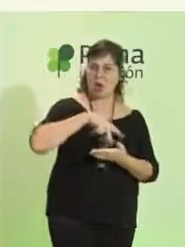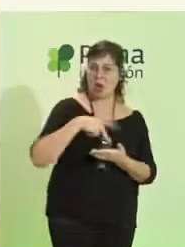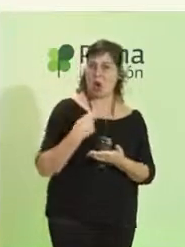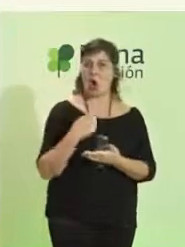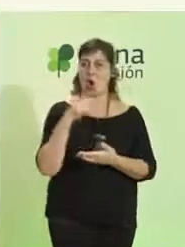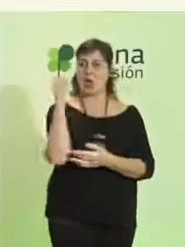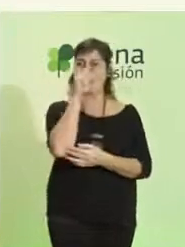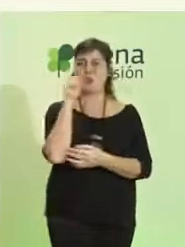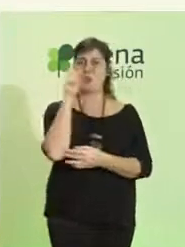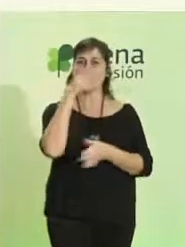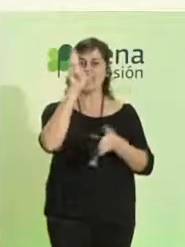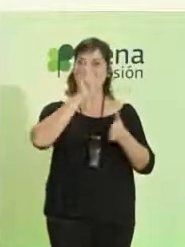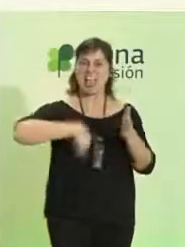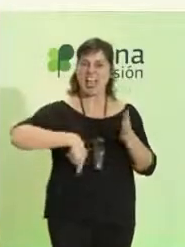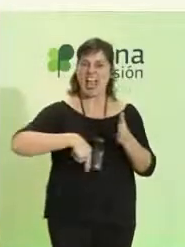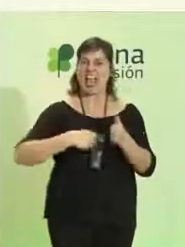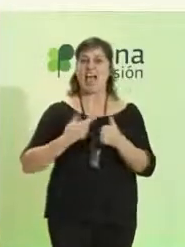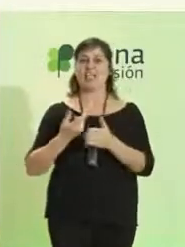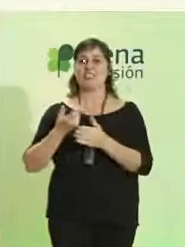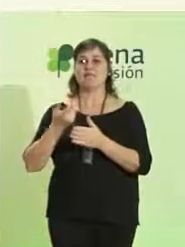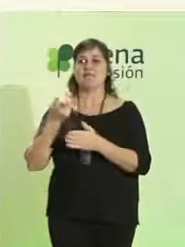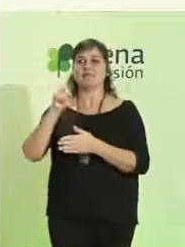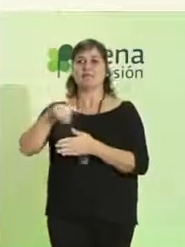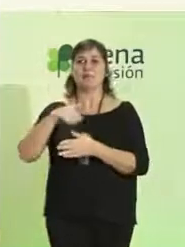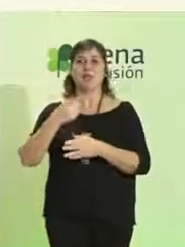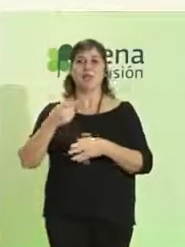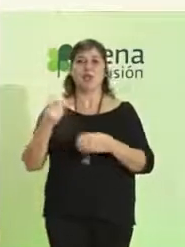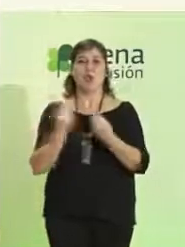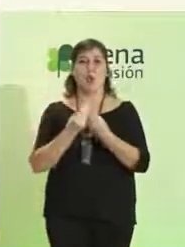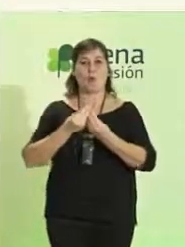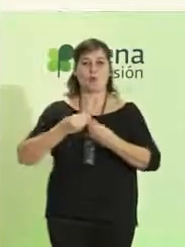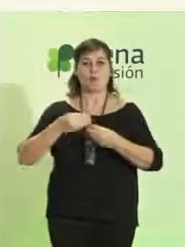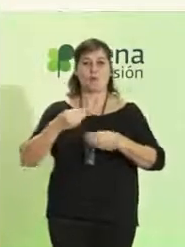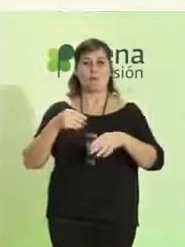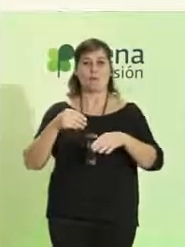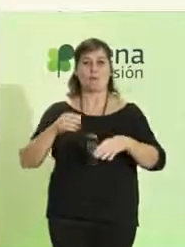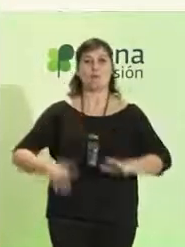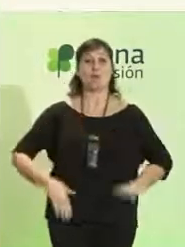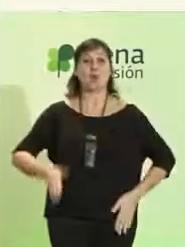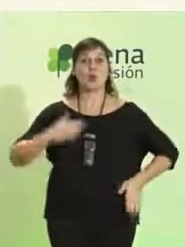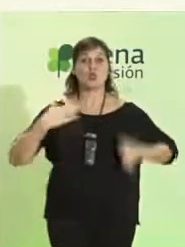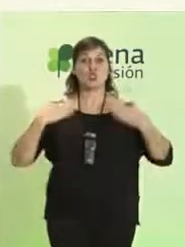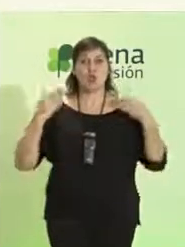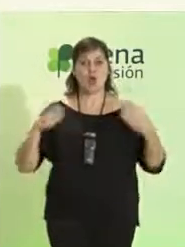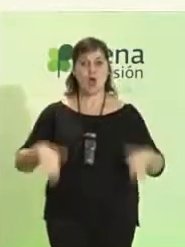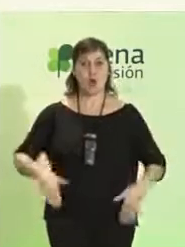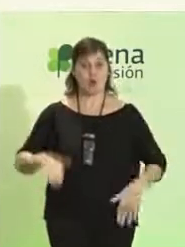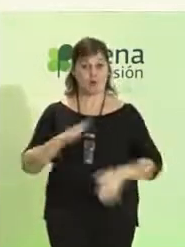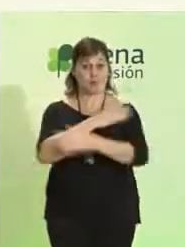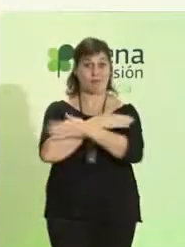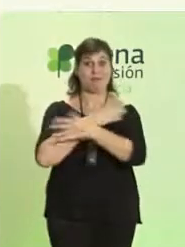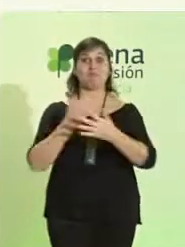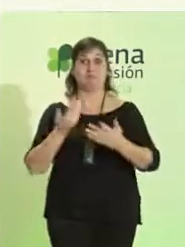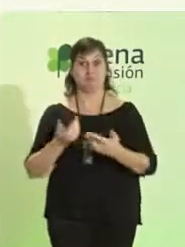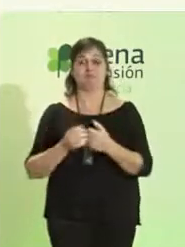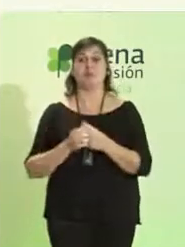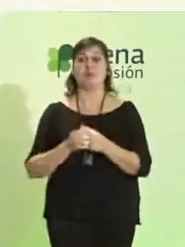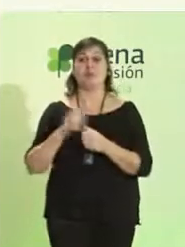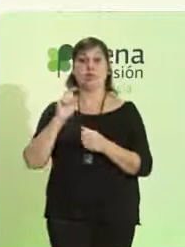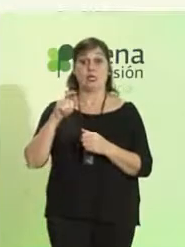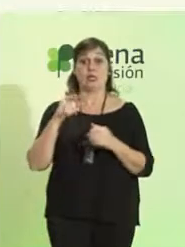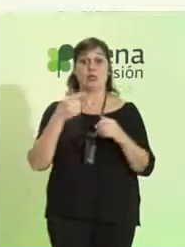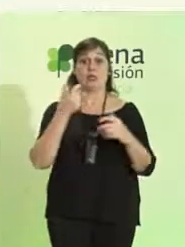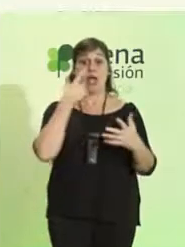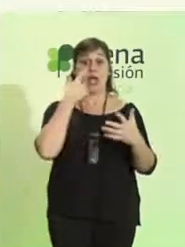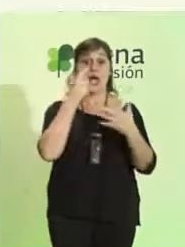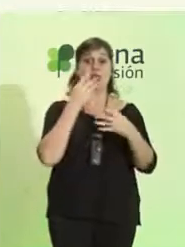canciones gallegas, había también, que hacíamos con percusión corporal, como una cosa muy... Bueno, pues funcionaba muy bien. Y había un número principal que